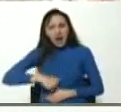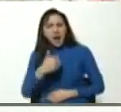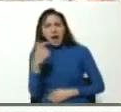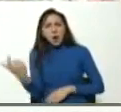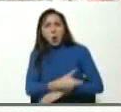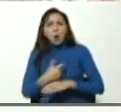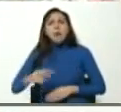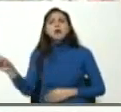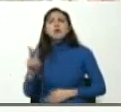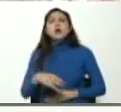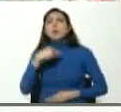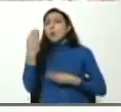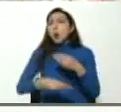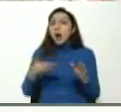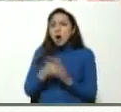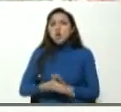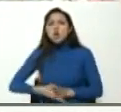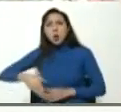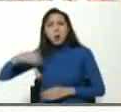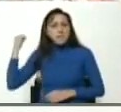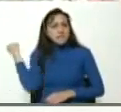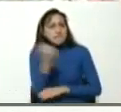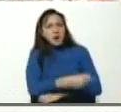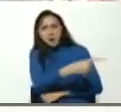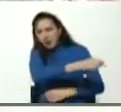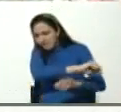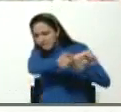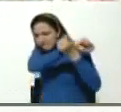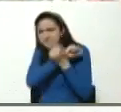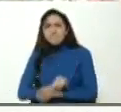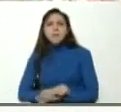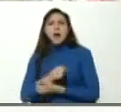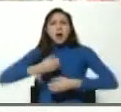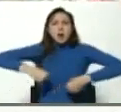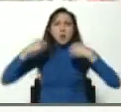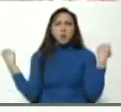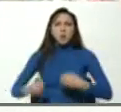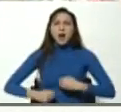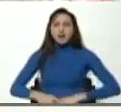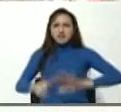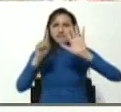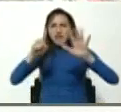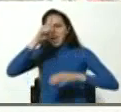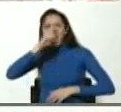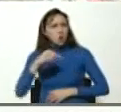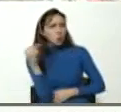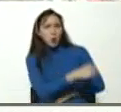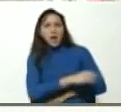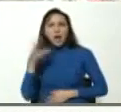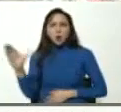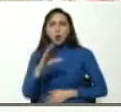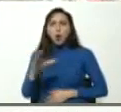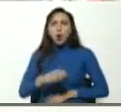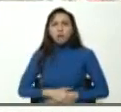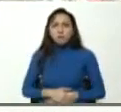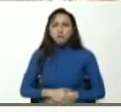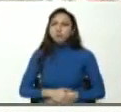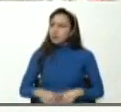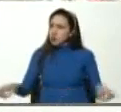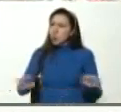y les metieron una pena de 6 años de una cárcel de presos comunes en colombia así paga